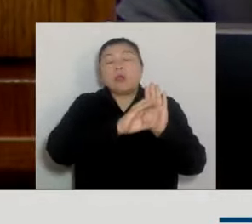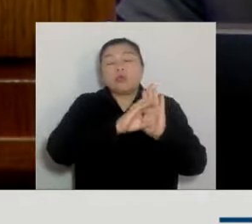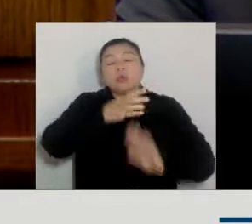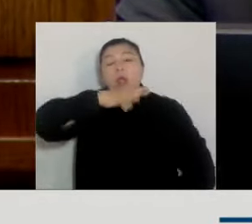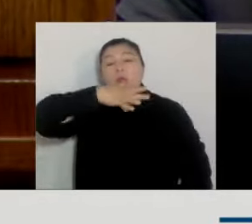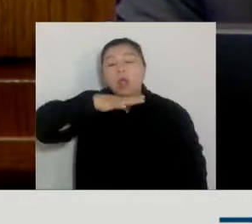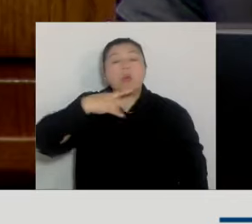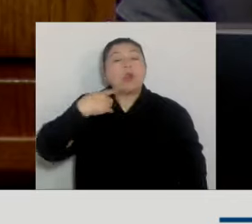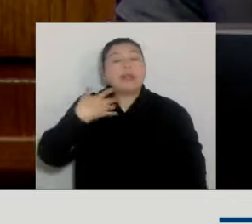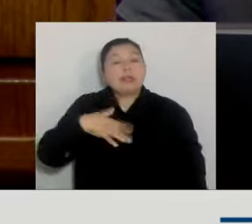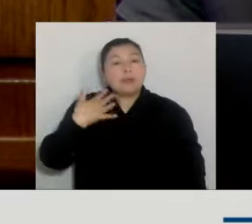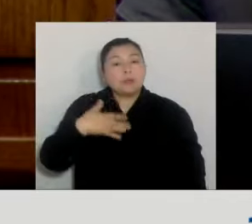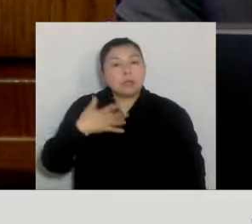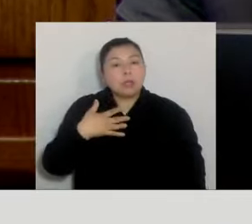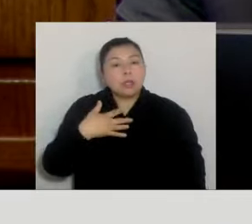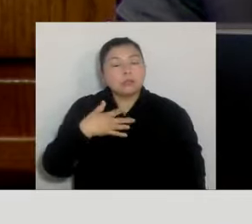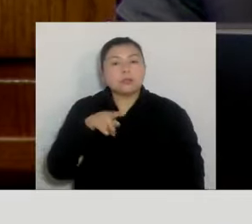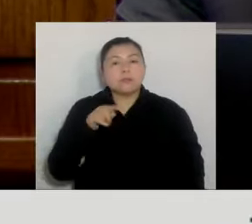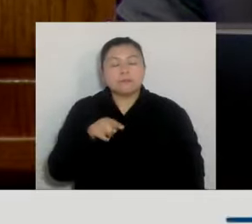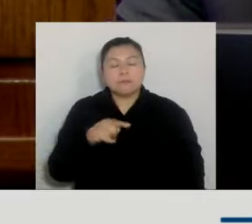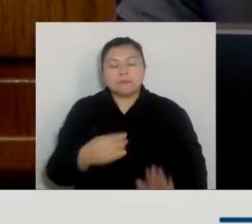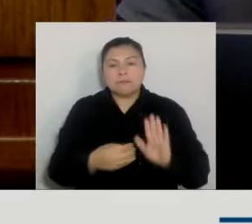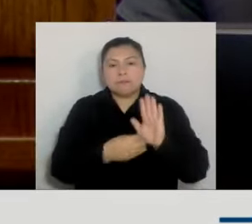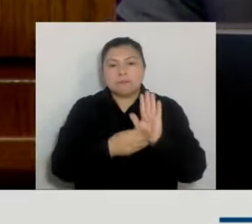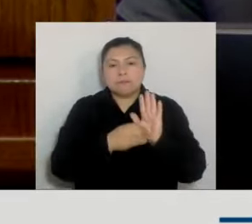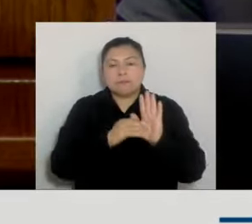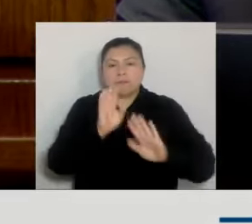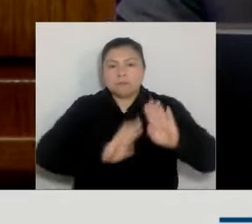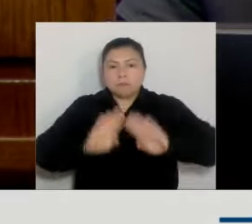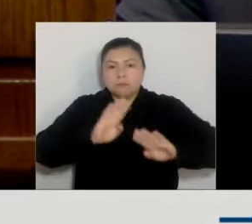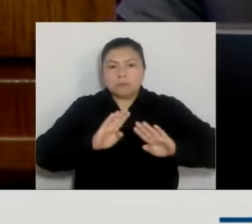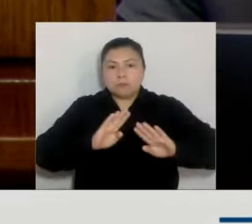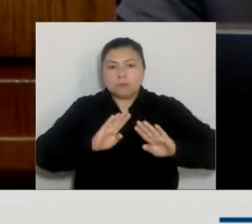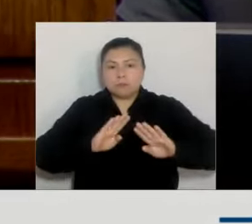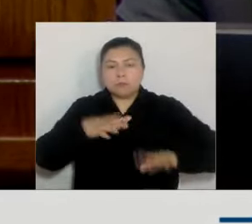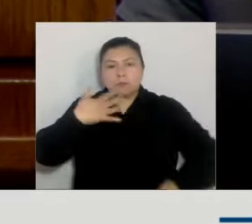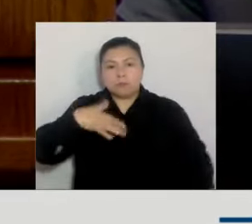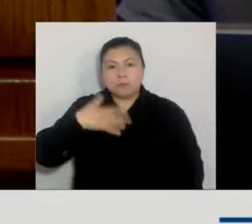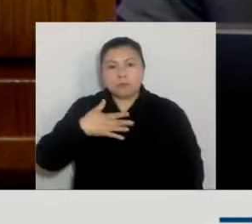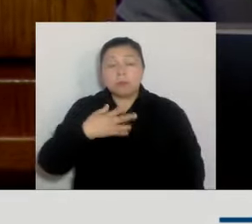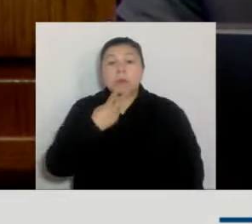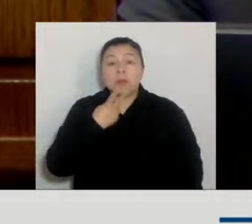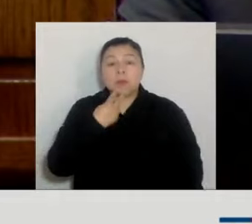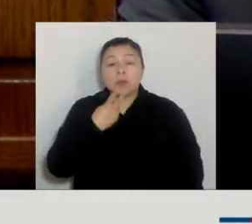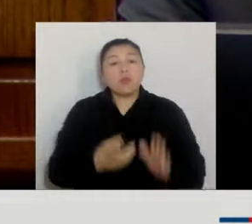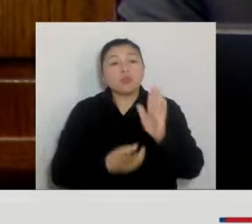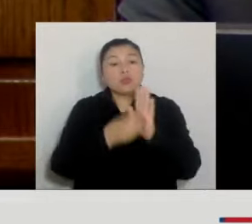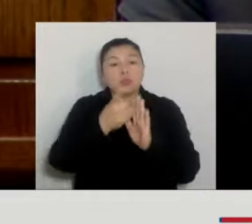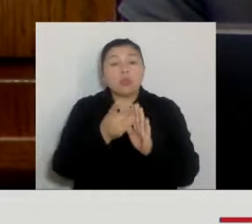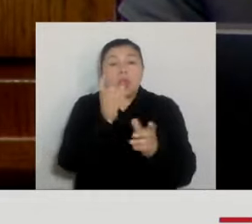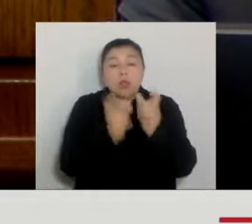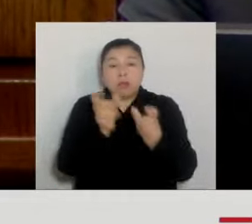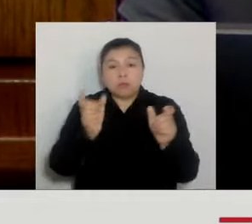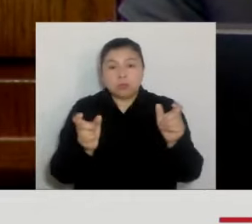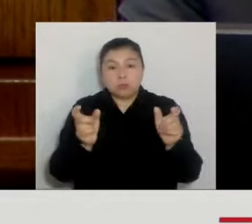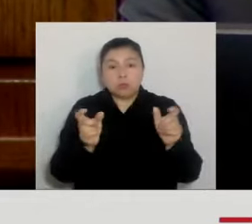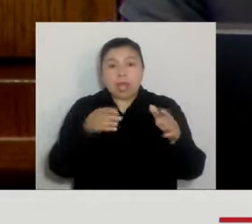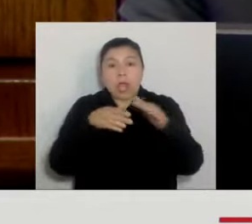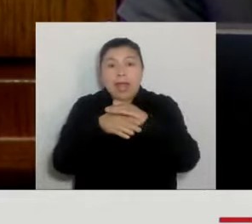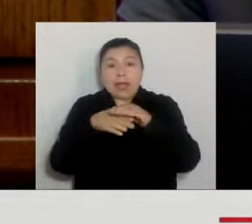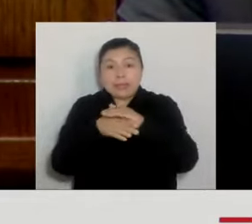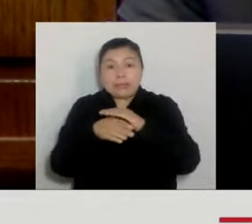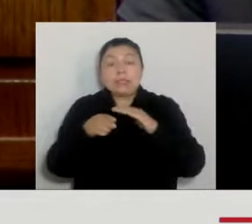importancia del agua y establece su protección jurídica dado su rol esencial para la vida y el desarrollo humano el acceso al agua potable y